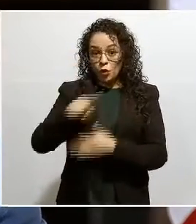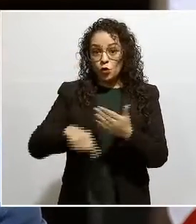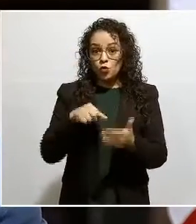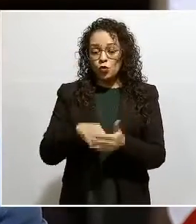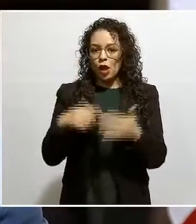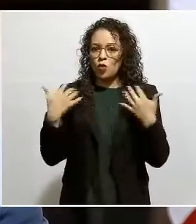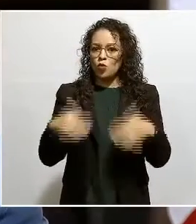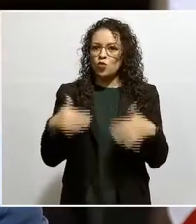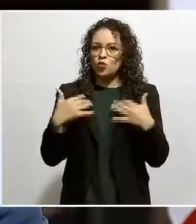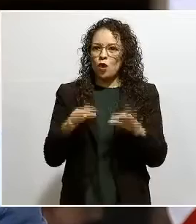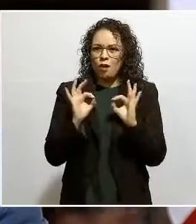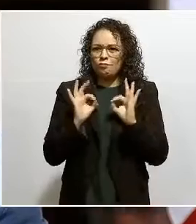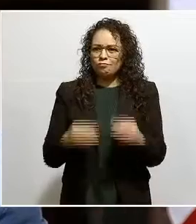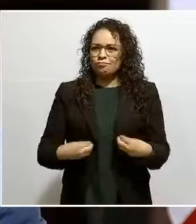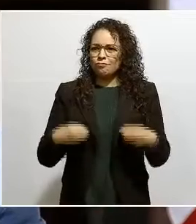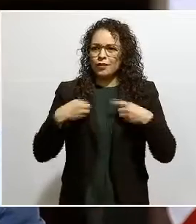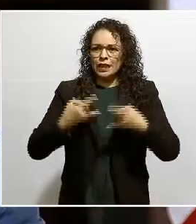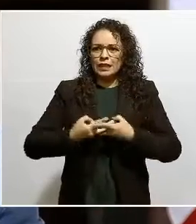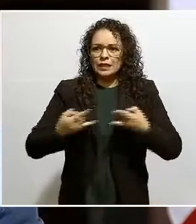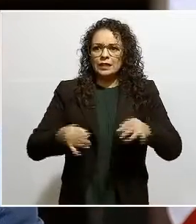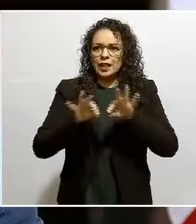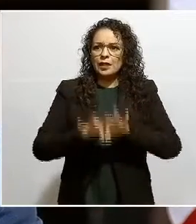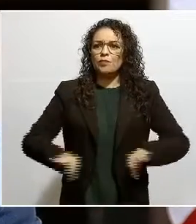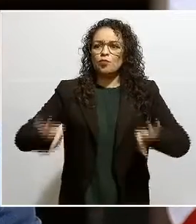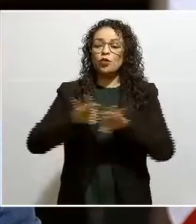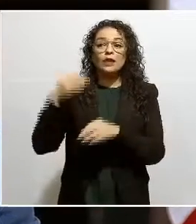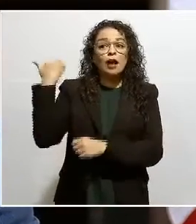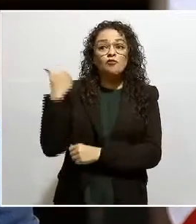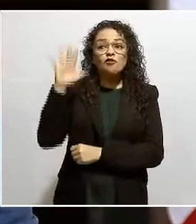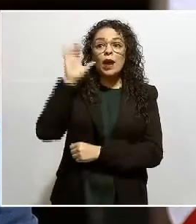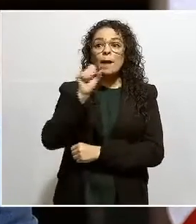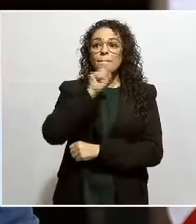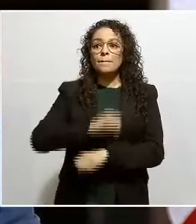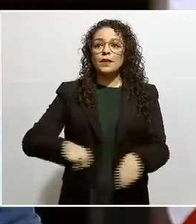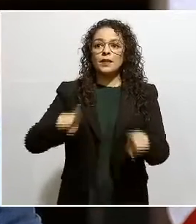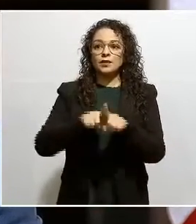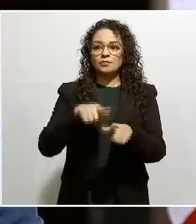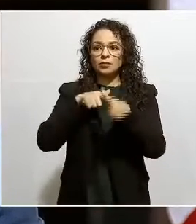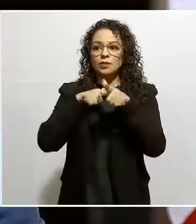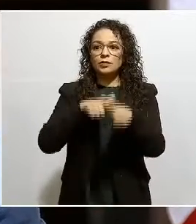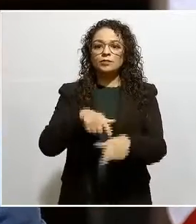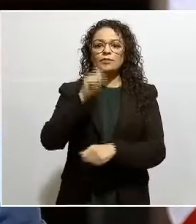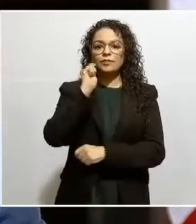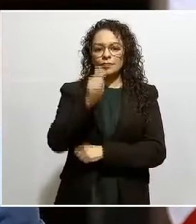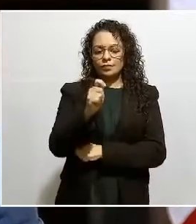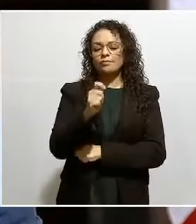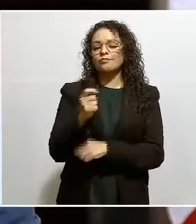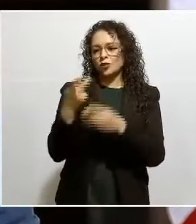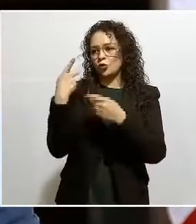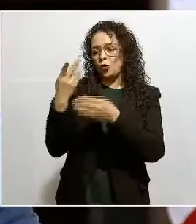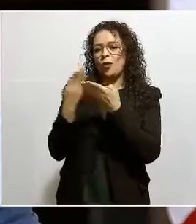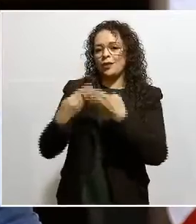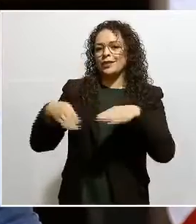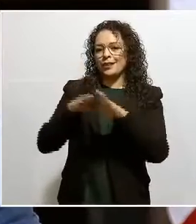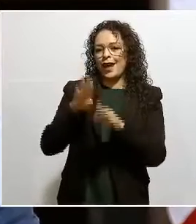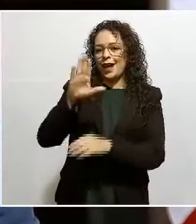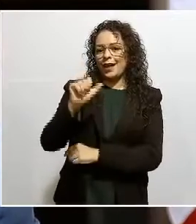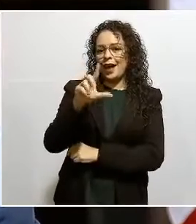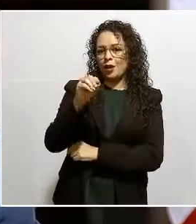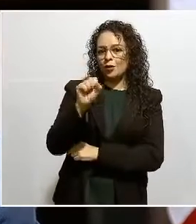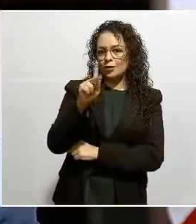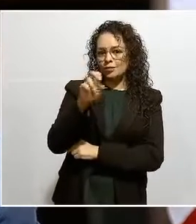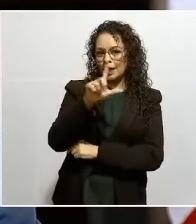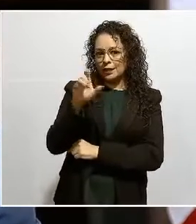de la historia, espacio que también fue y será siempre casa de Carlos Pellicer Cámara. El